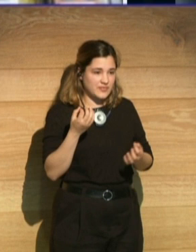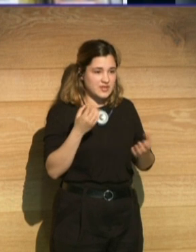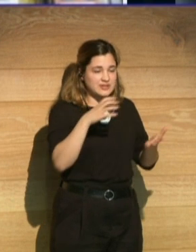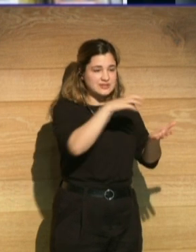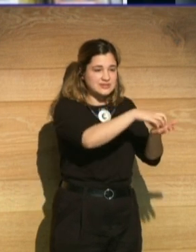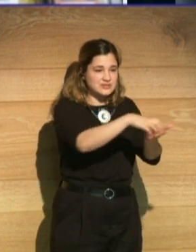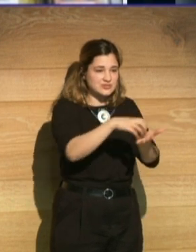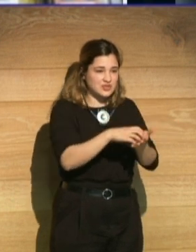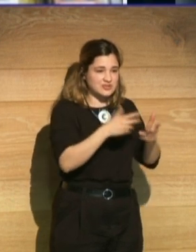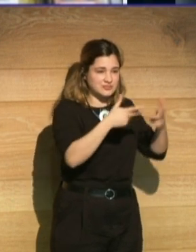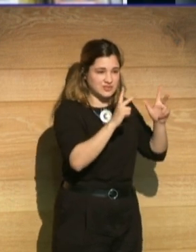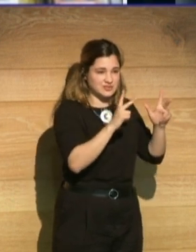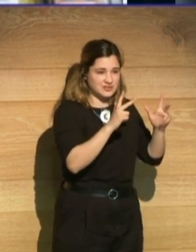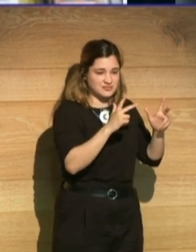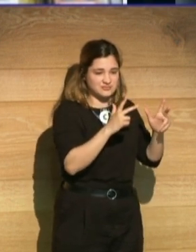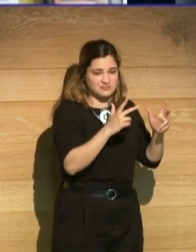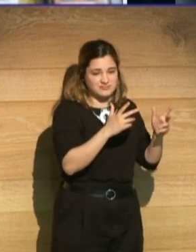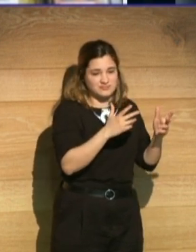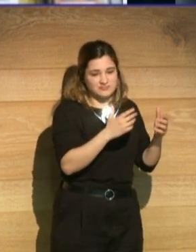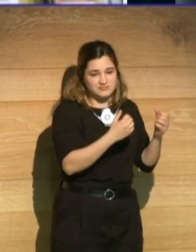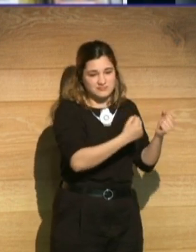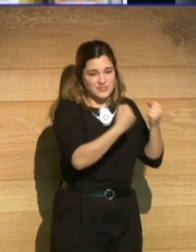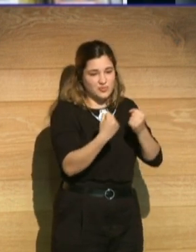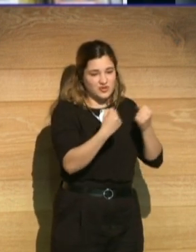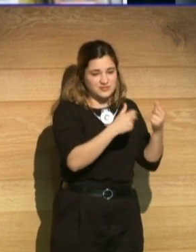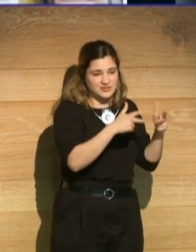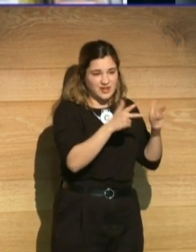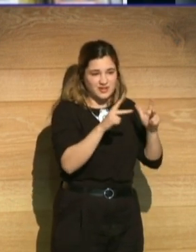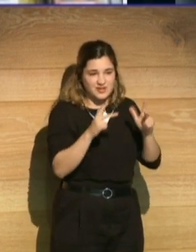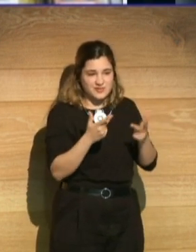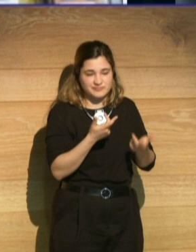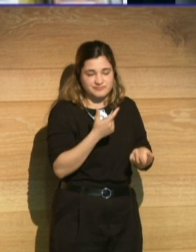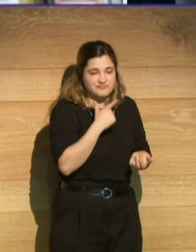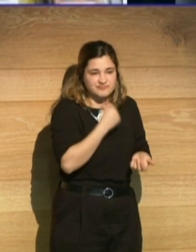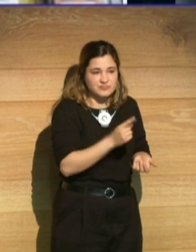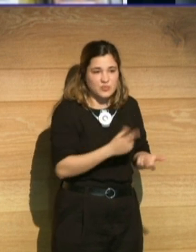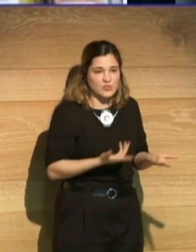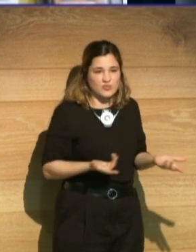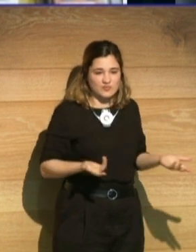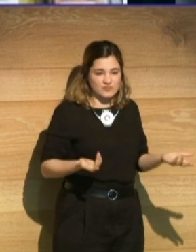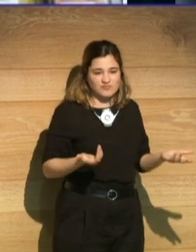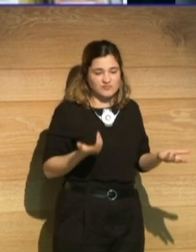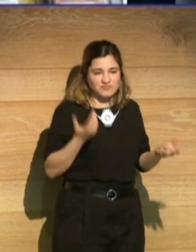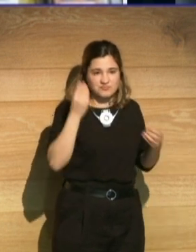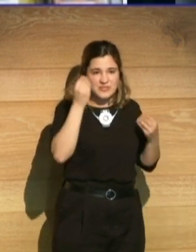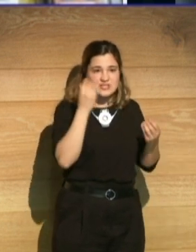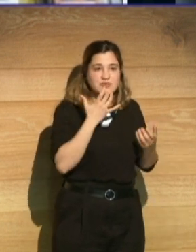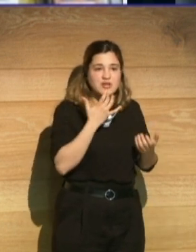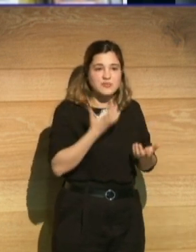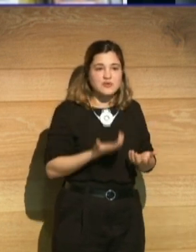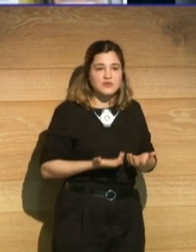instituciones democráticas, de la política democrática liberal. Podemos pensar, digamos, al asalto